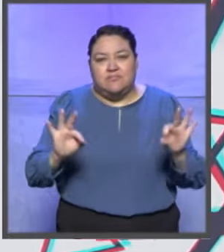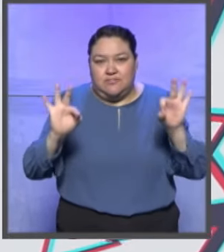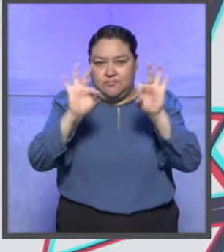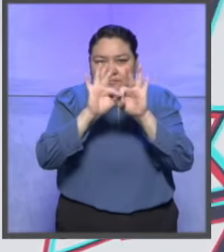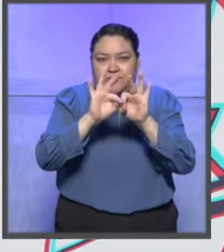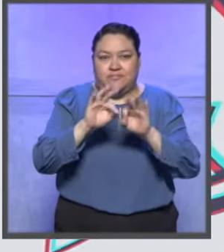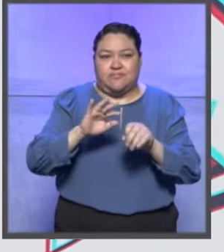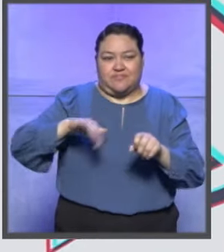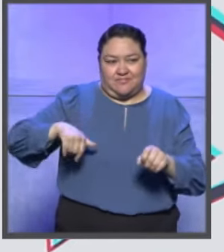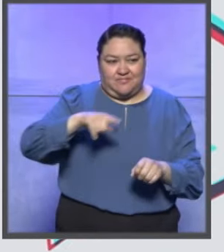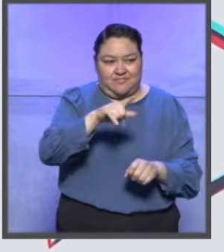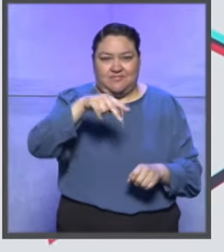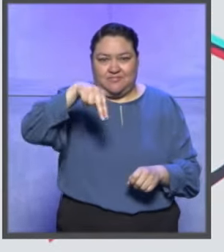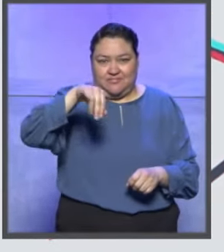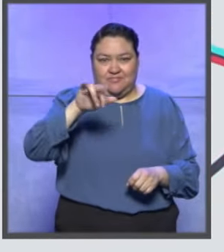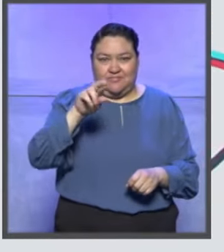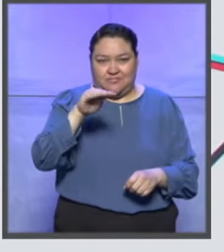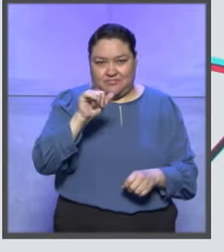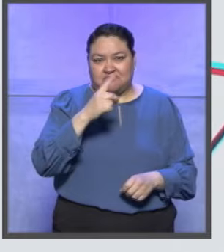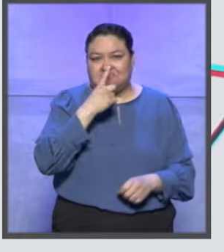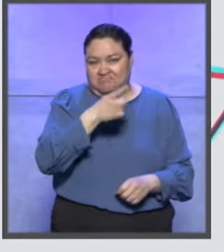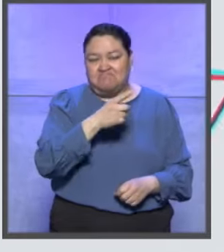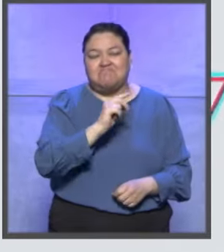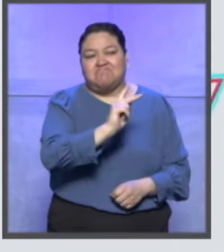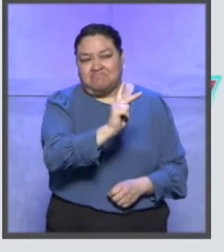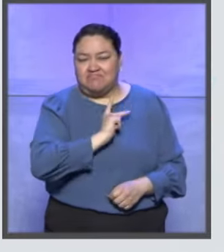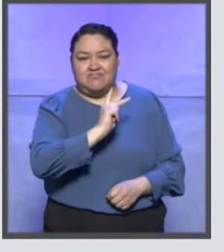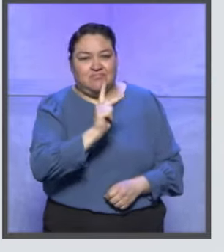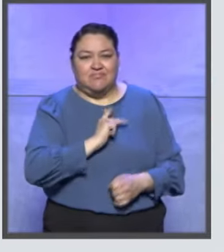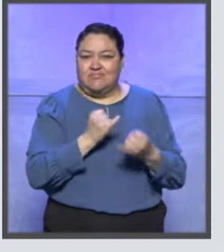las razones que exponía Norma y las cuales coincido